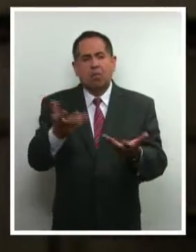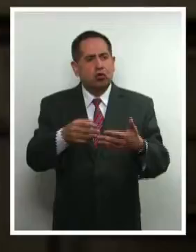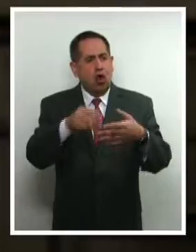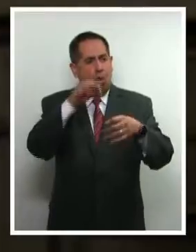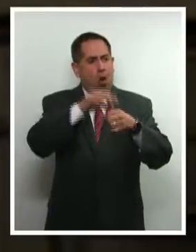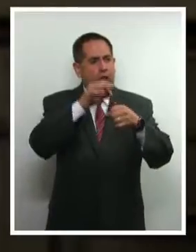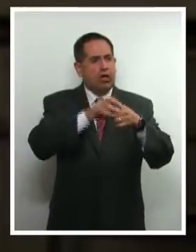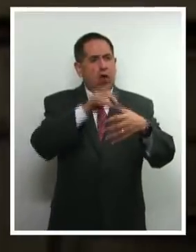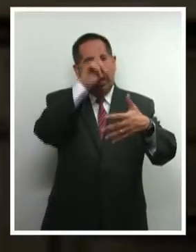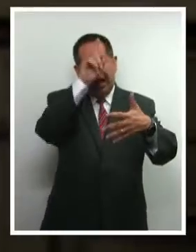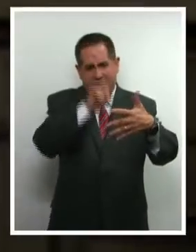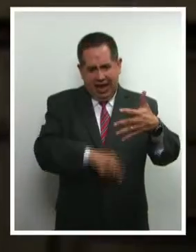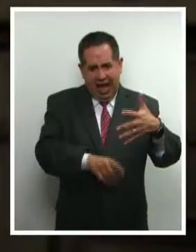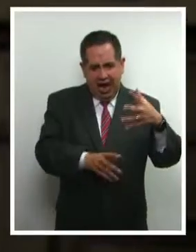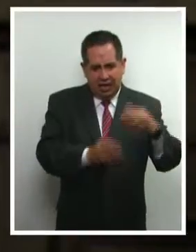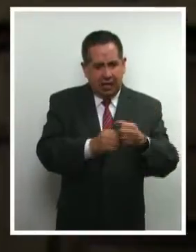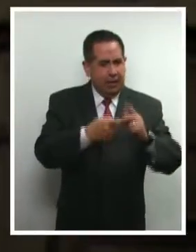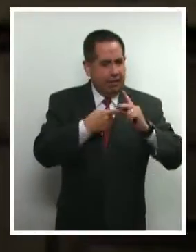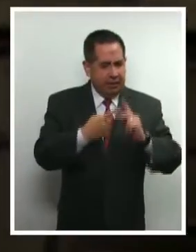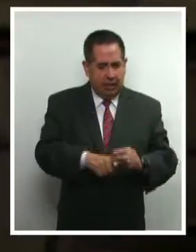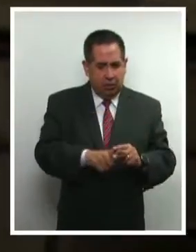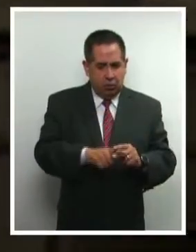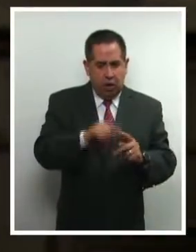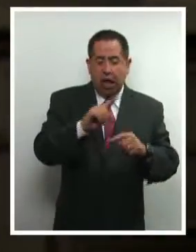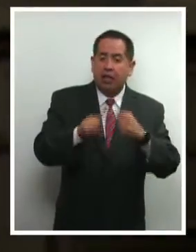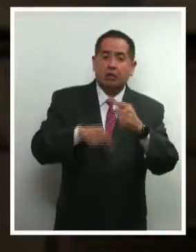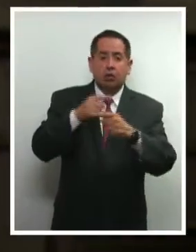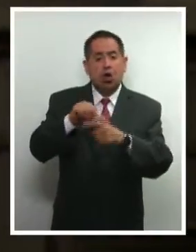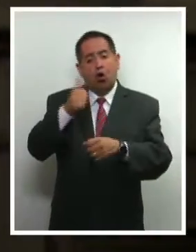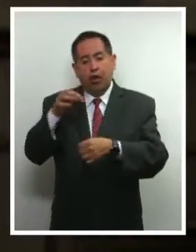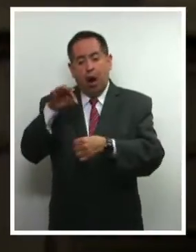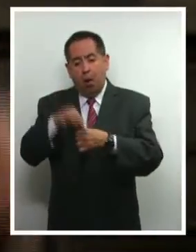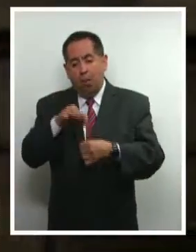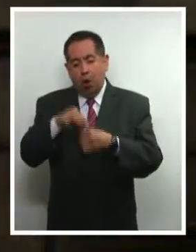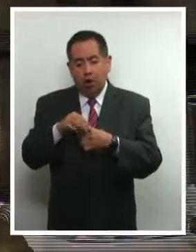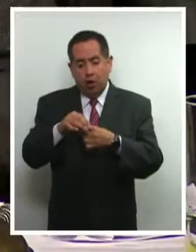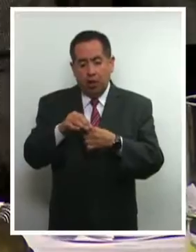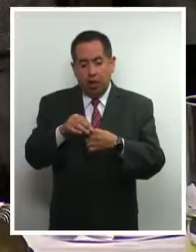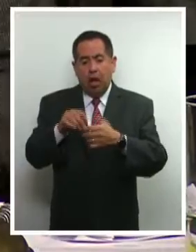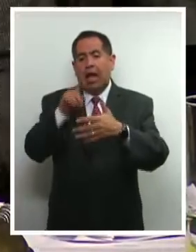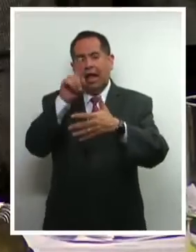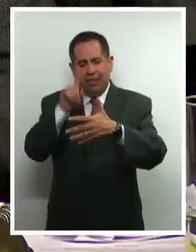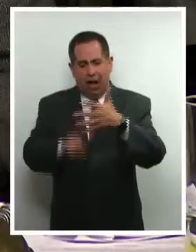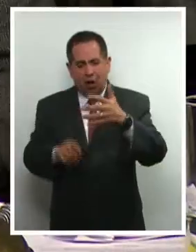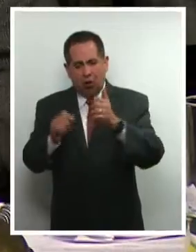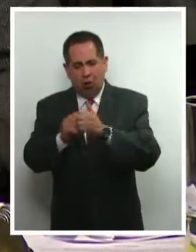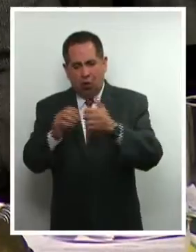votación en lo general cuando iniciamos y luego otra votación en lo general con el